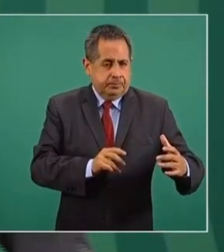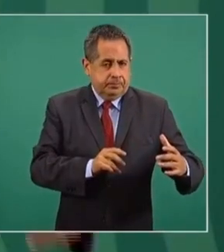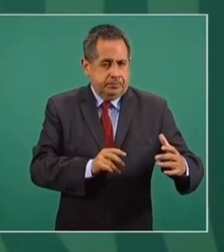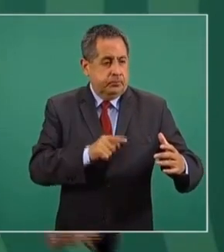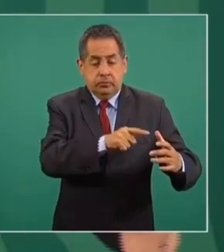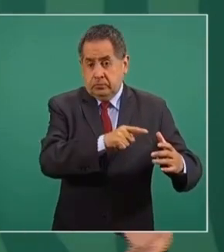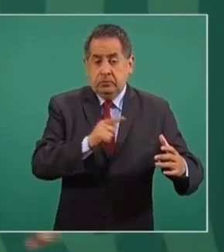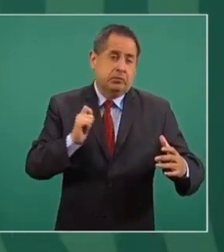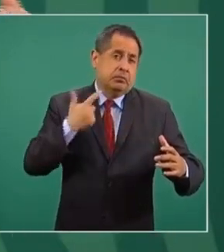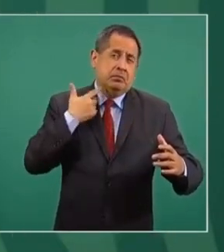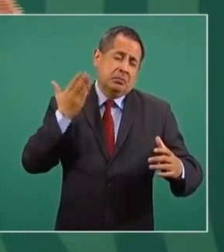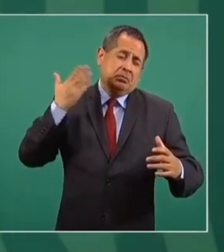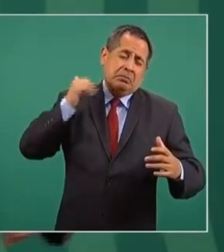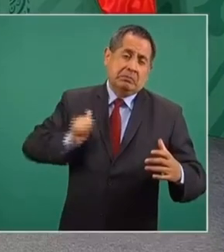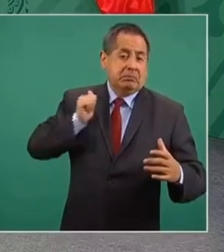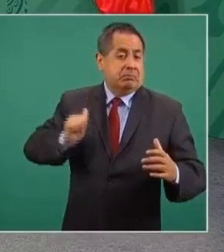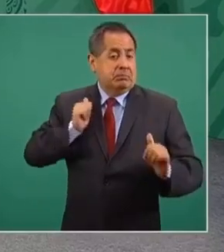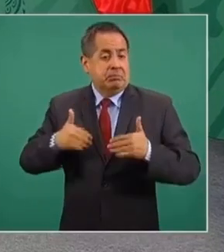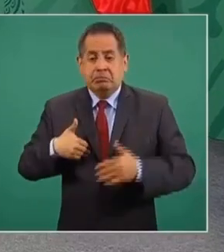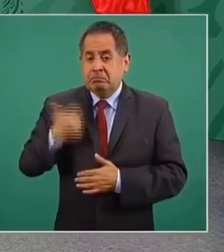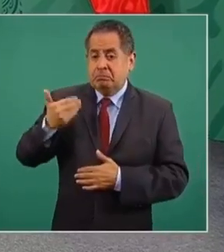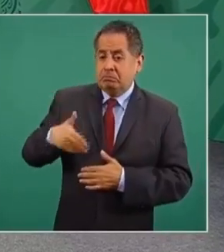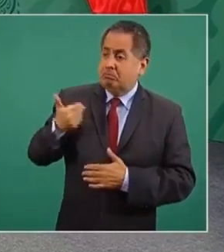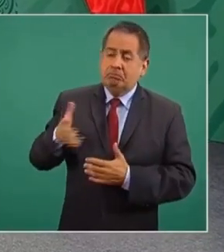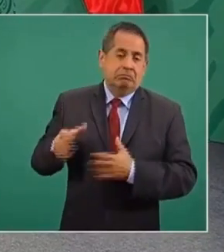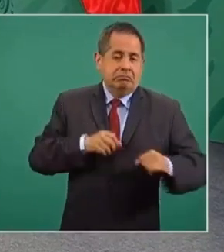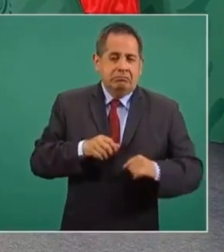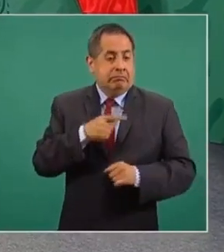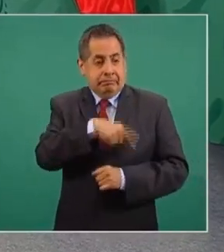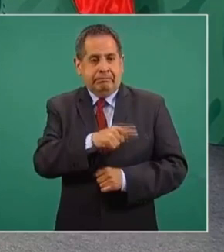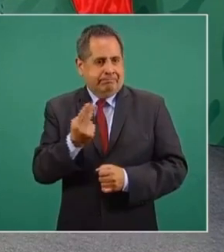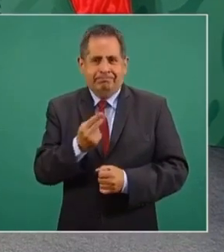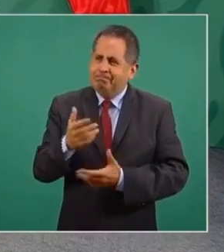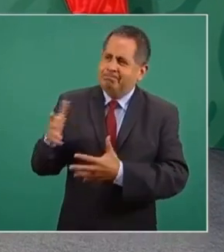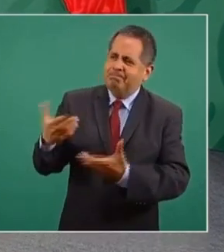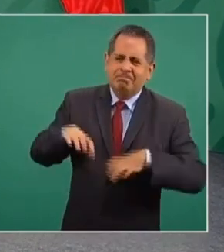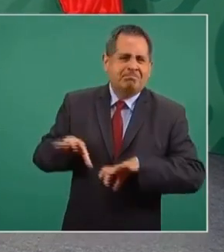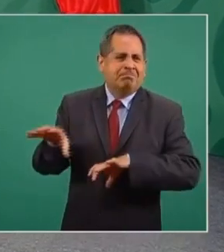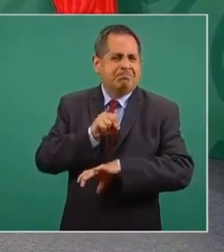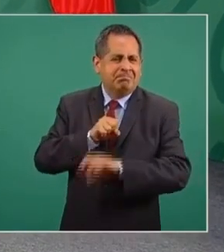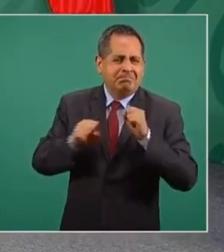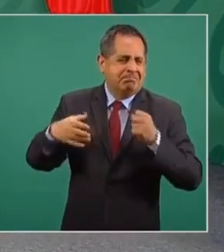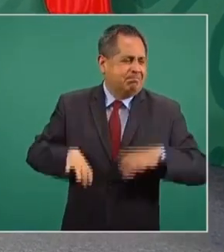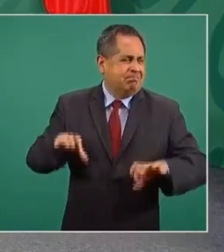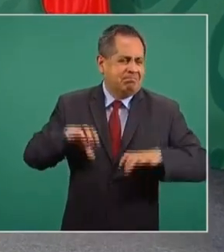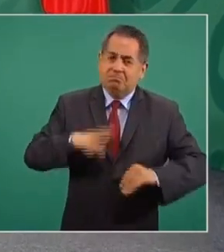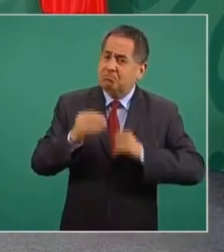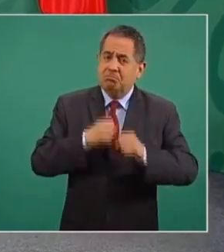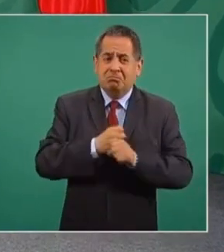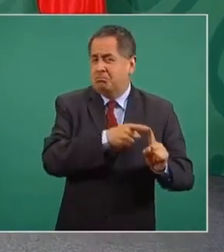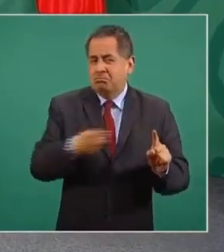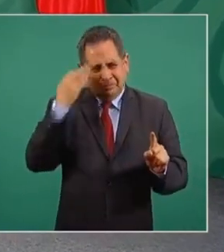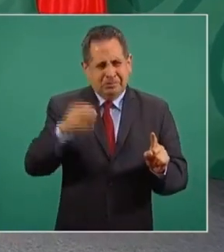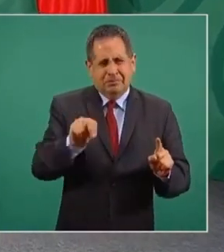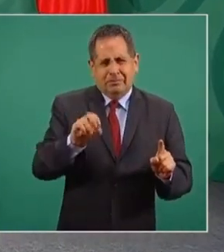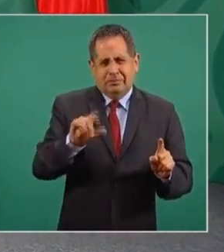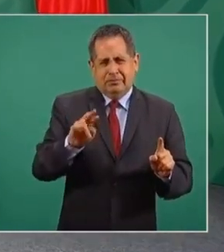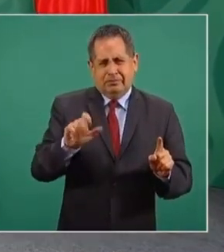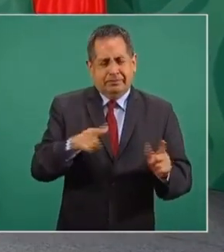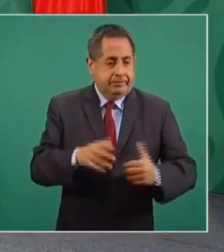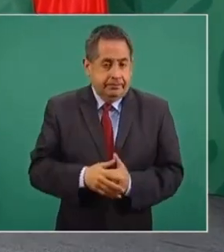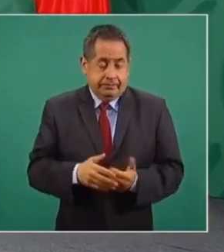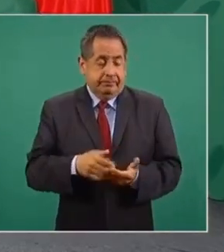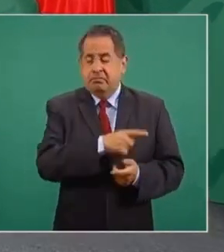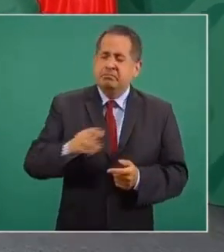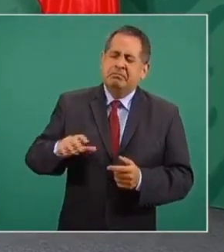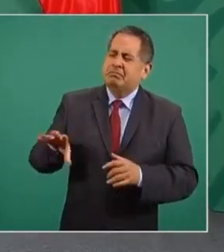se benefició o ayudó al saqueo que se llevó a cabo en el país durante el periodo neoliberal, y como ahora